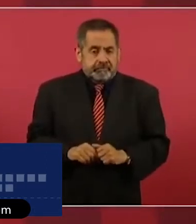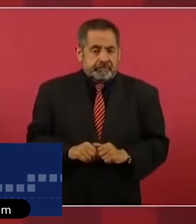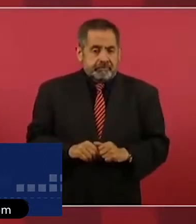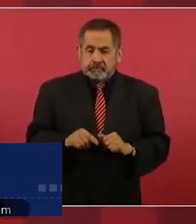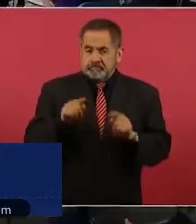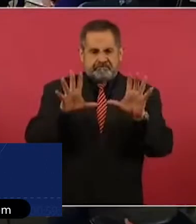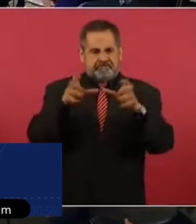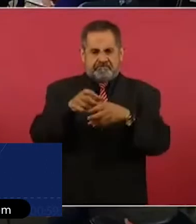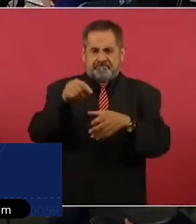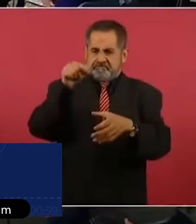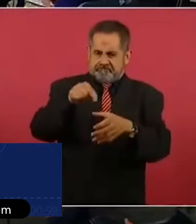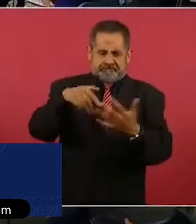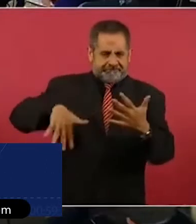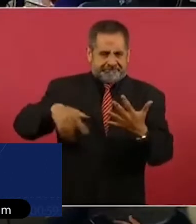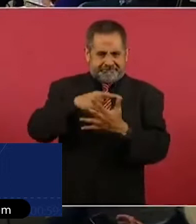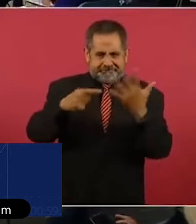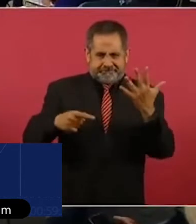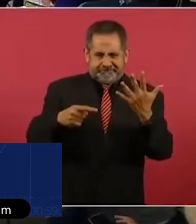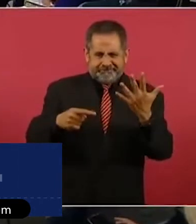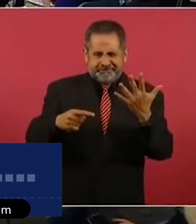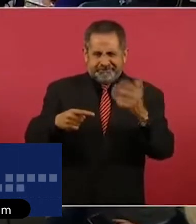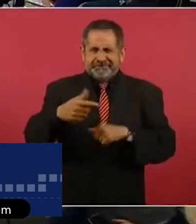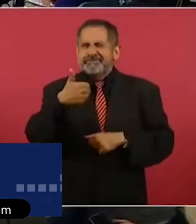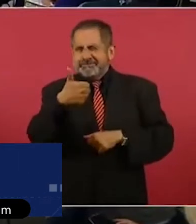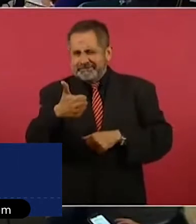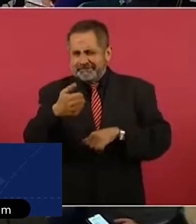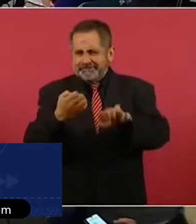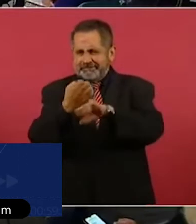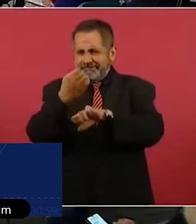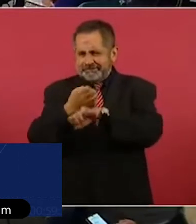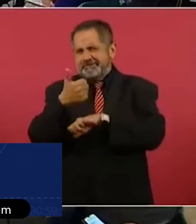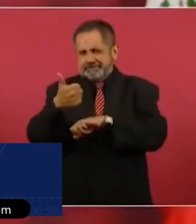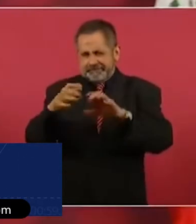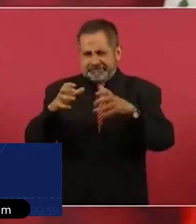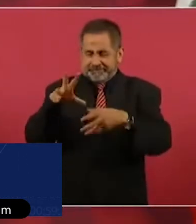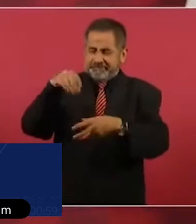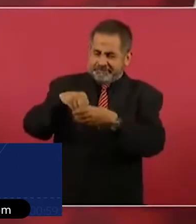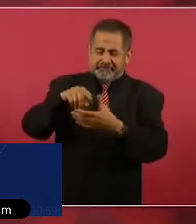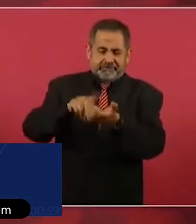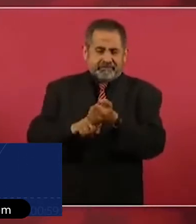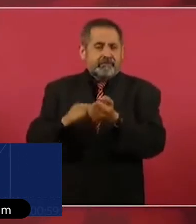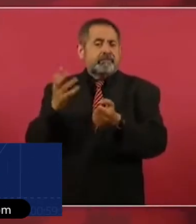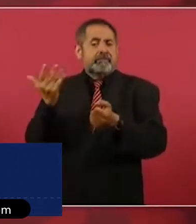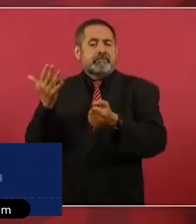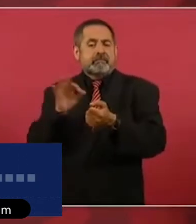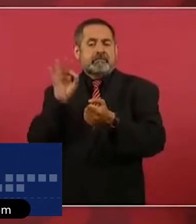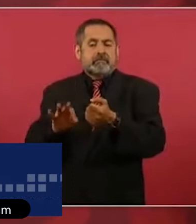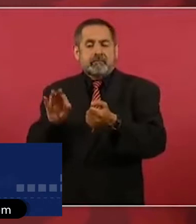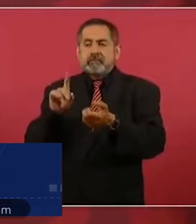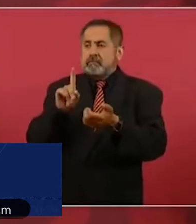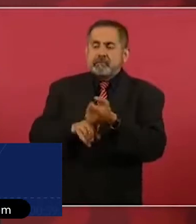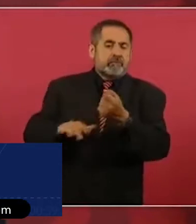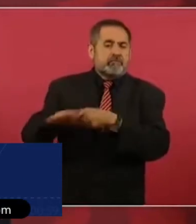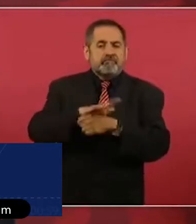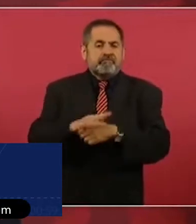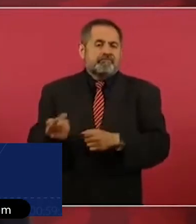Ahí se concentra, en 6 estados, se concentra el 50% de